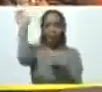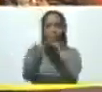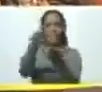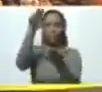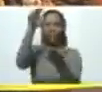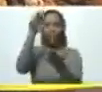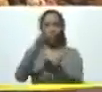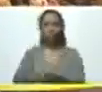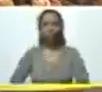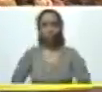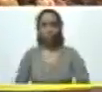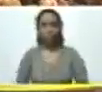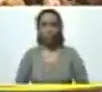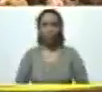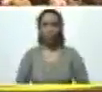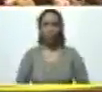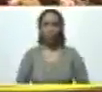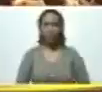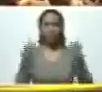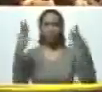¡Aprobado!